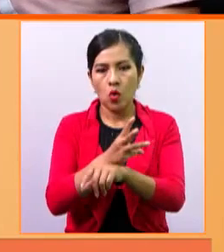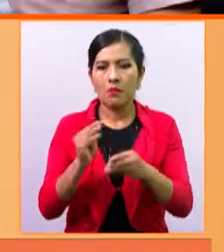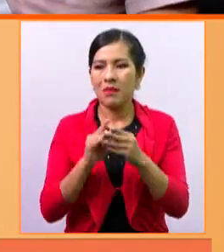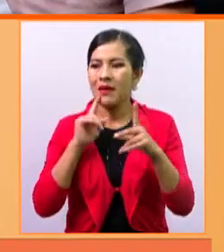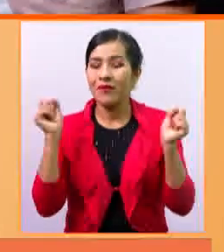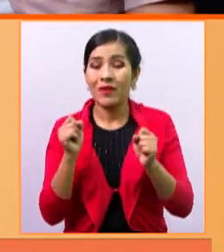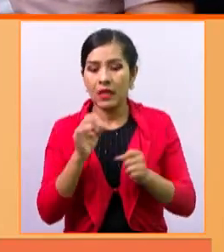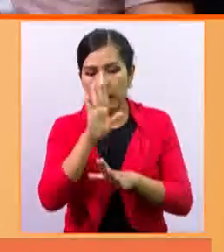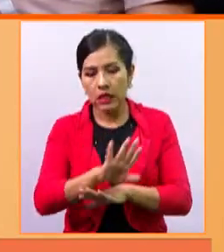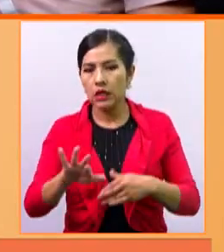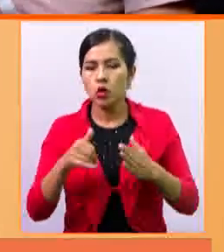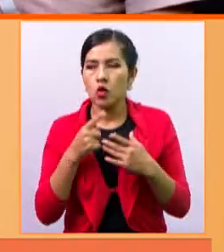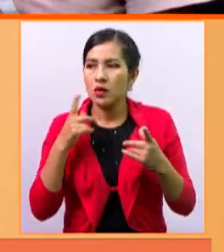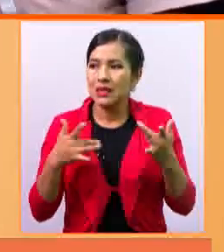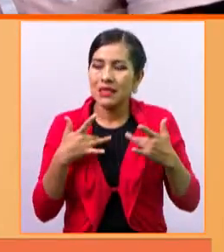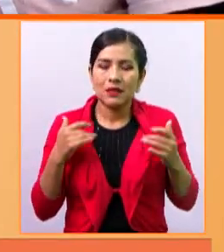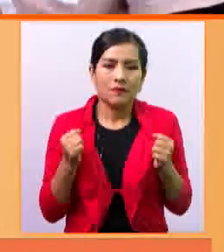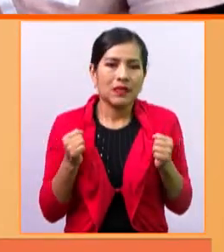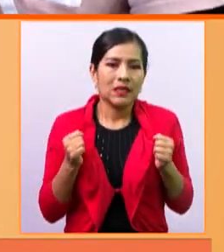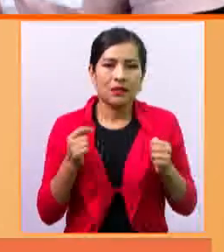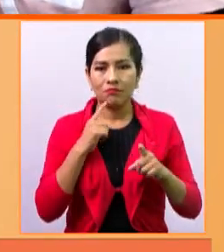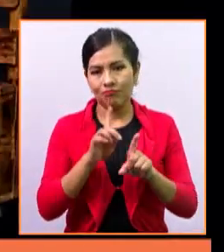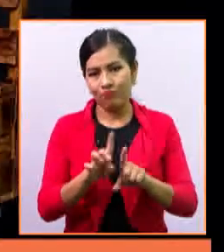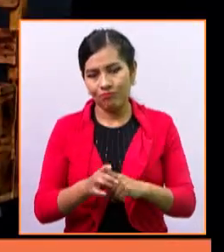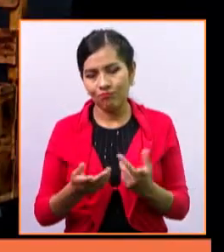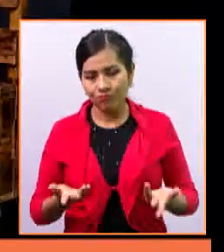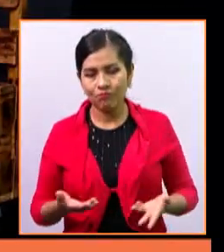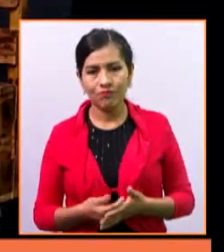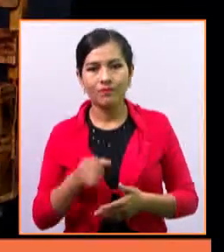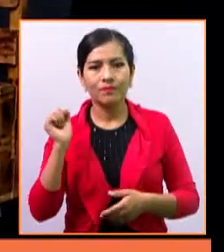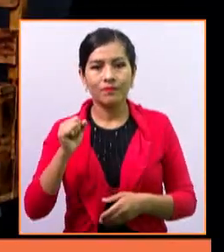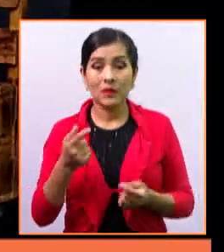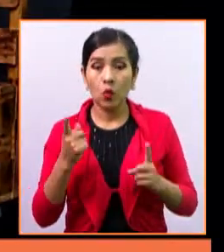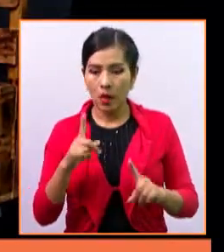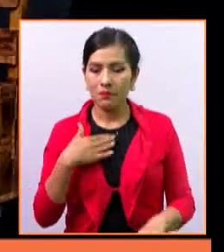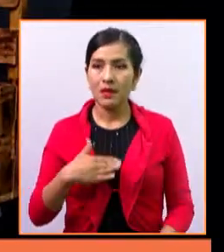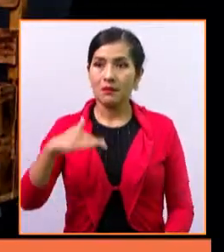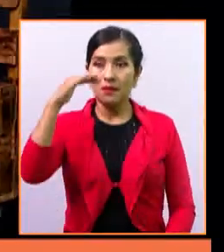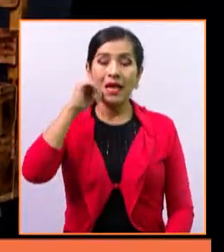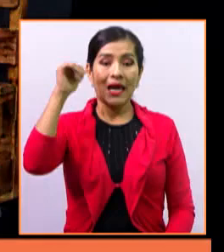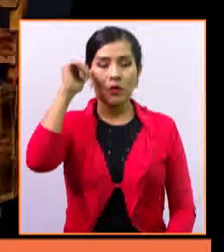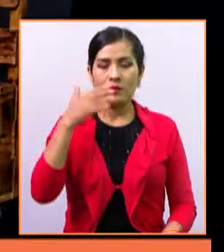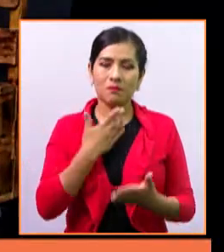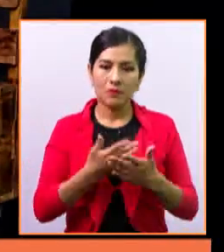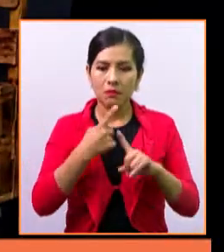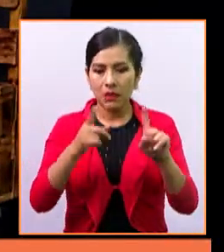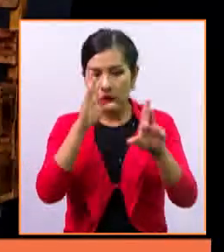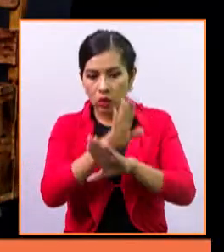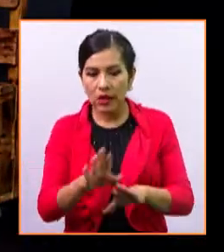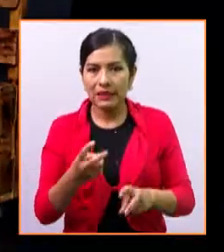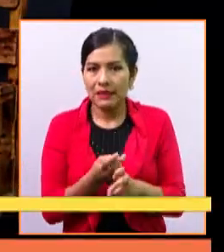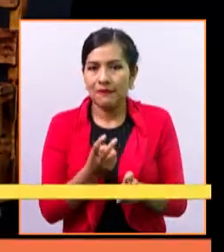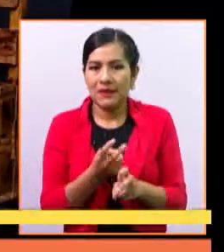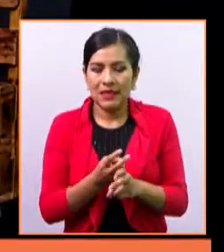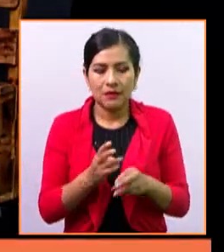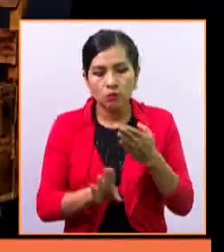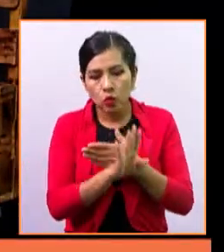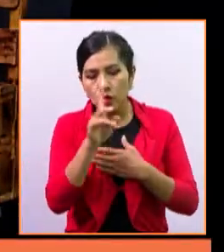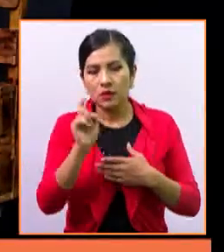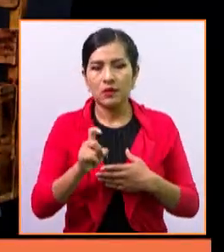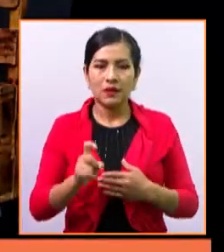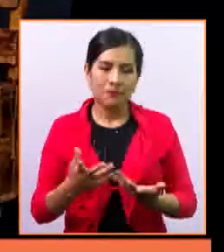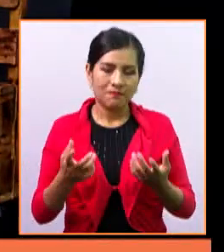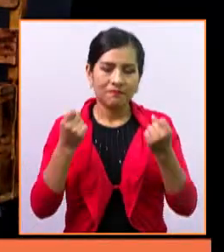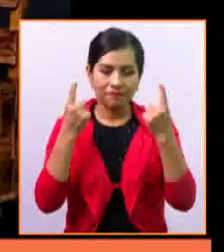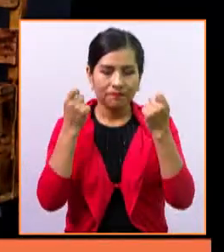al frío también. Claro. ¿No? Bueno, tal vez uno cuando es más grande se aguante ya, pero con los niños es más complicado. Justamente